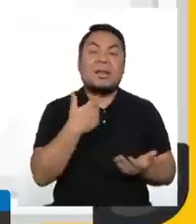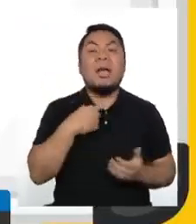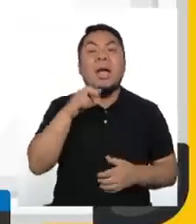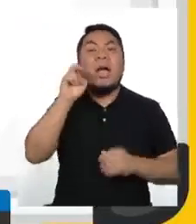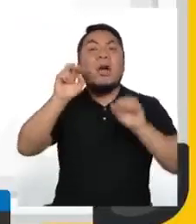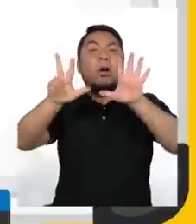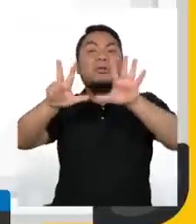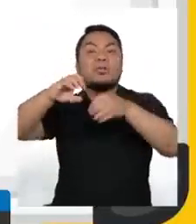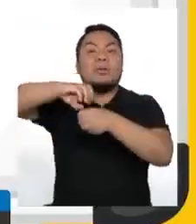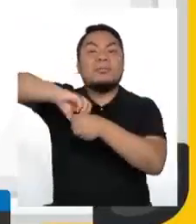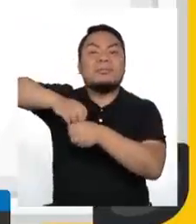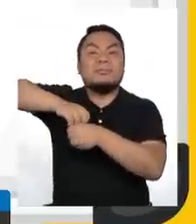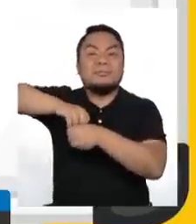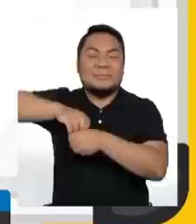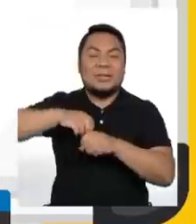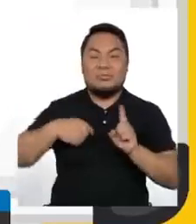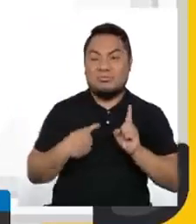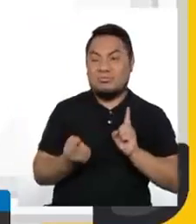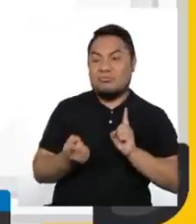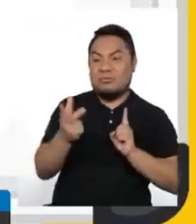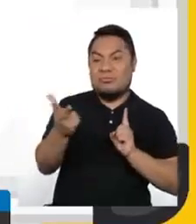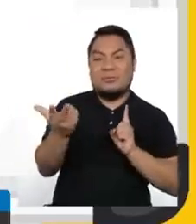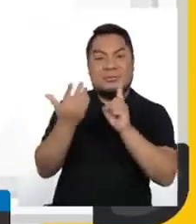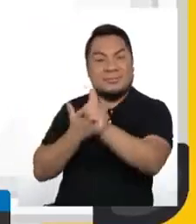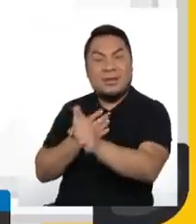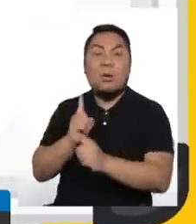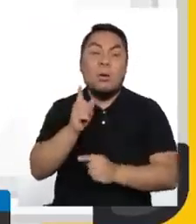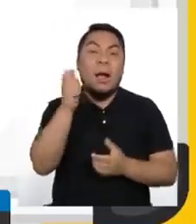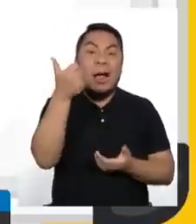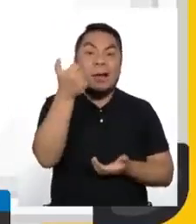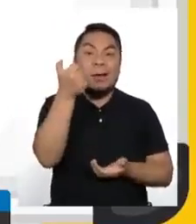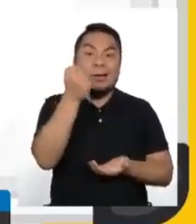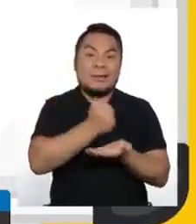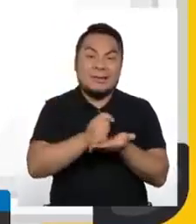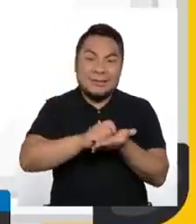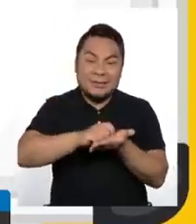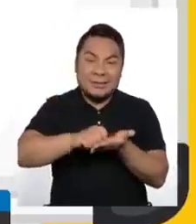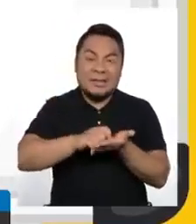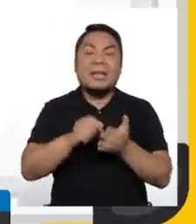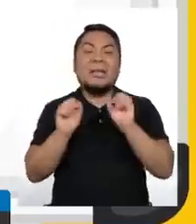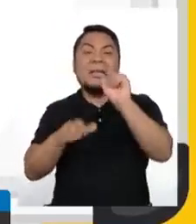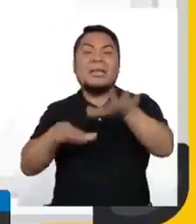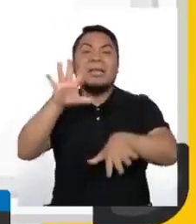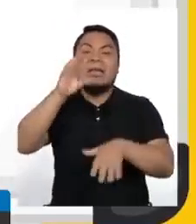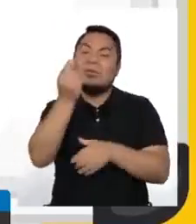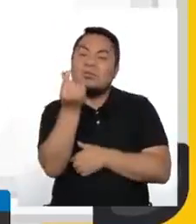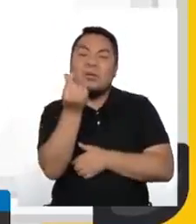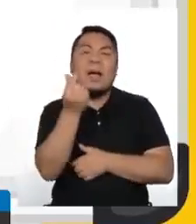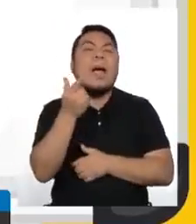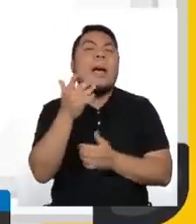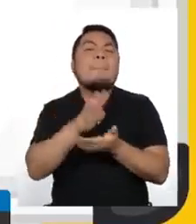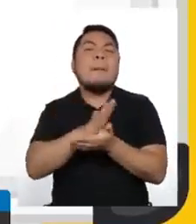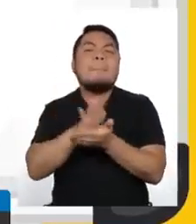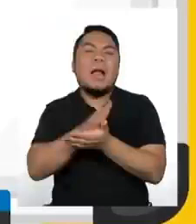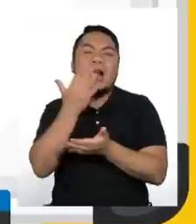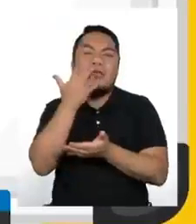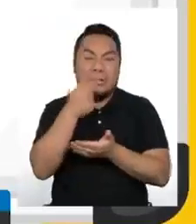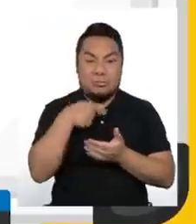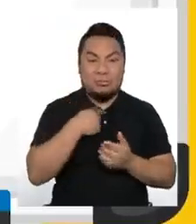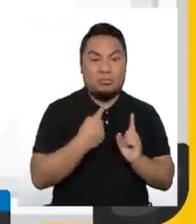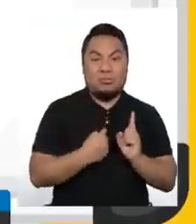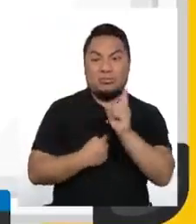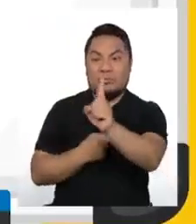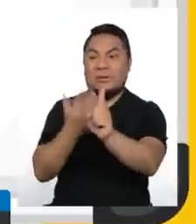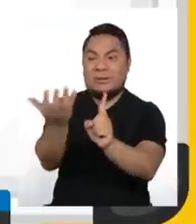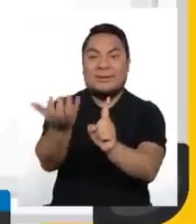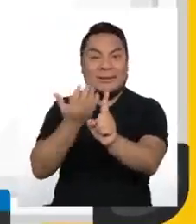de botella o un lapicero puede valer 15 bolitas de papel. Pónganse más y